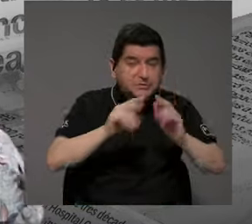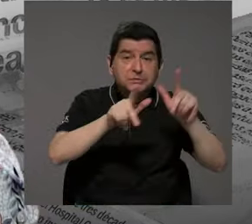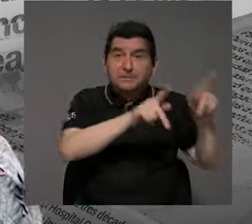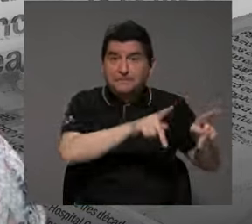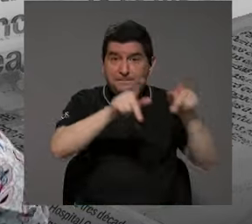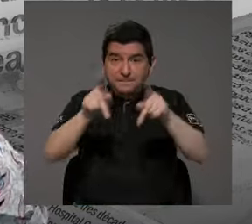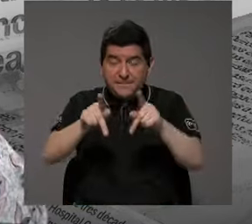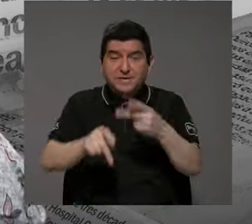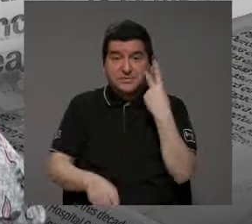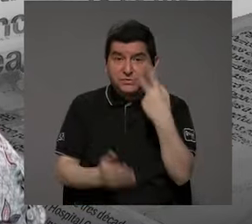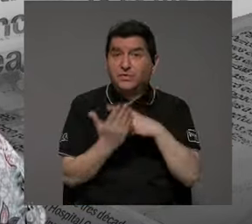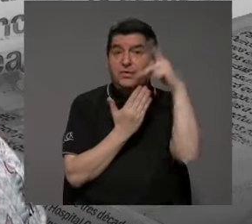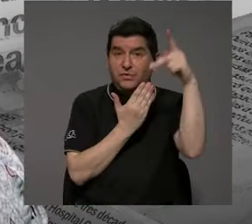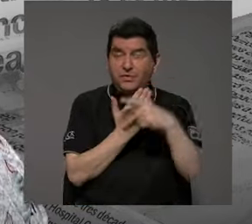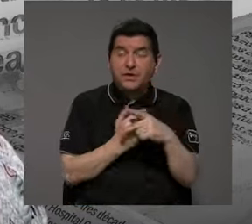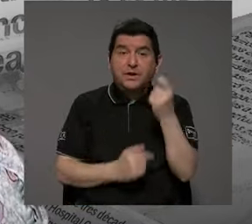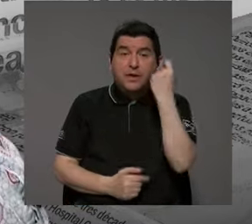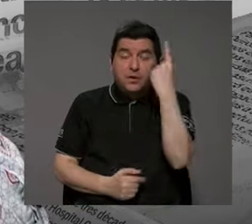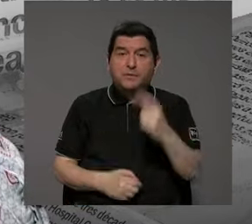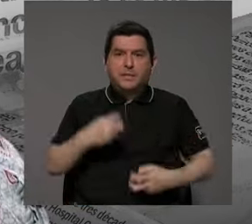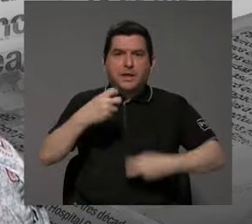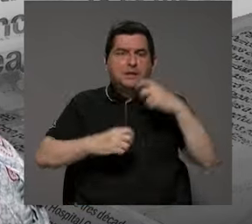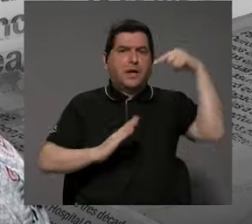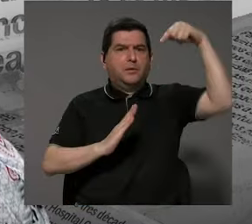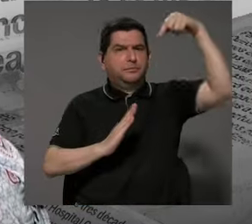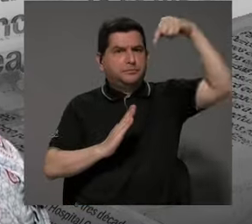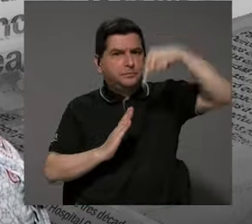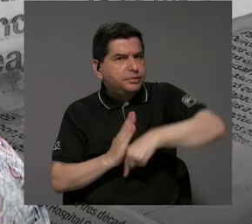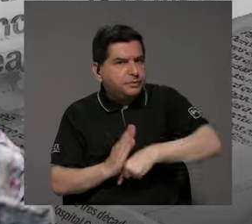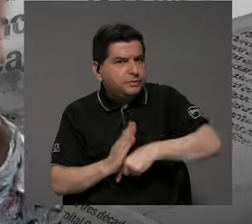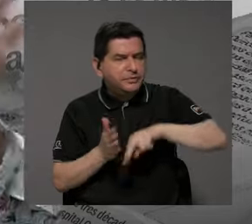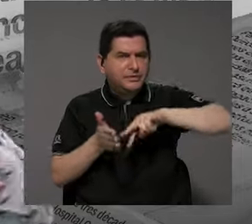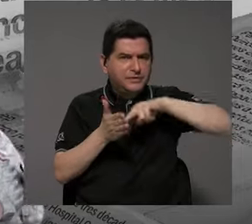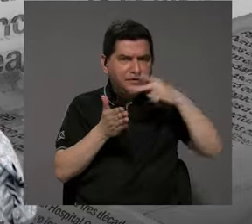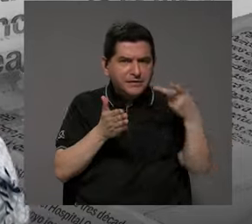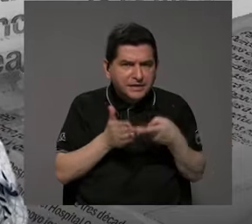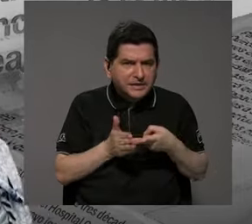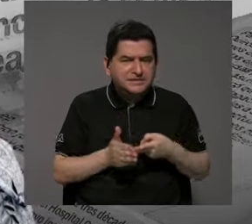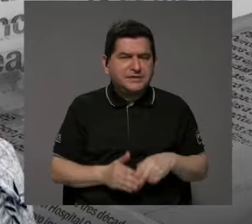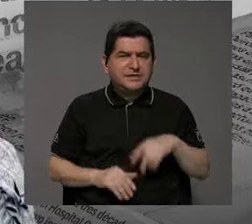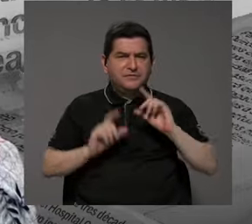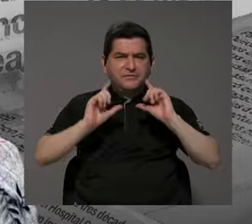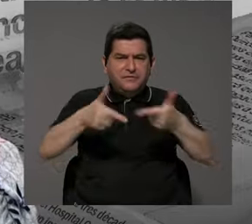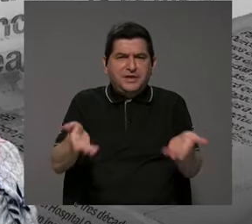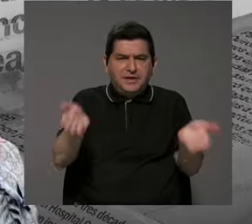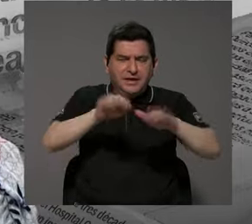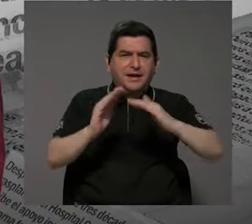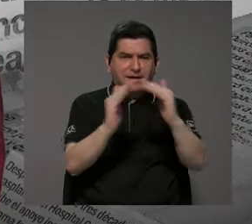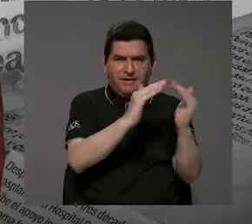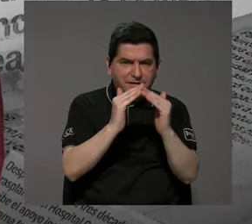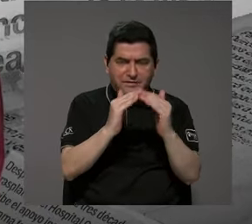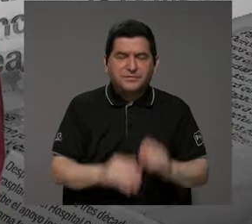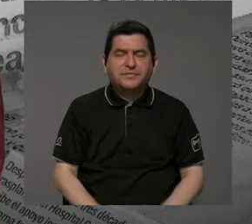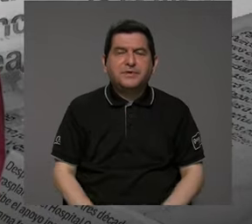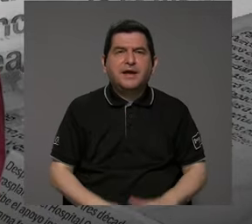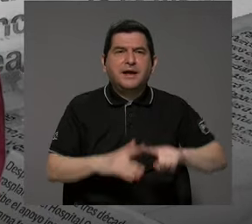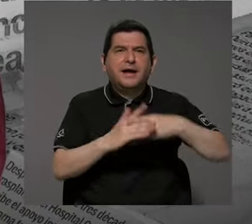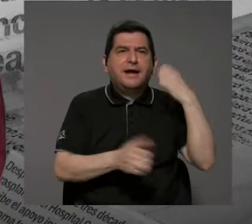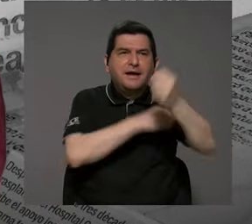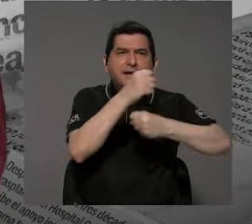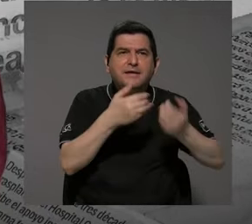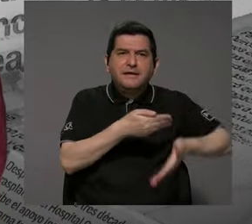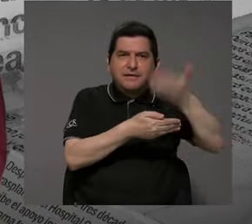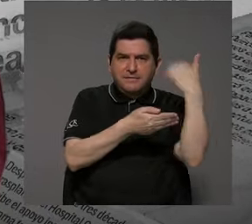público entienda la grave problemática de que está generando ese relleno en las comunidades del año pasado